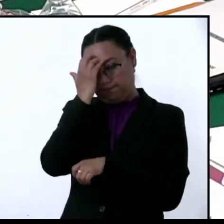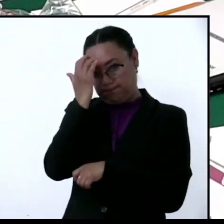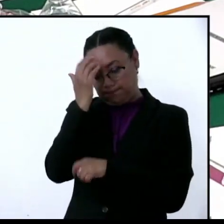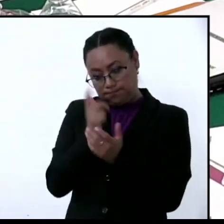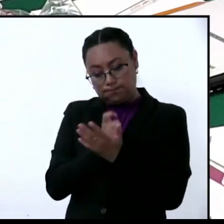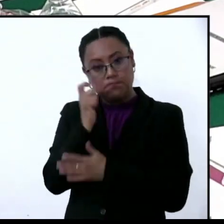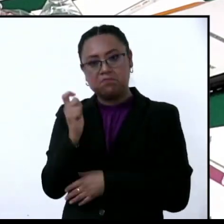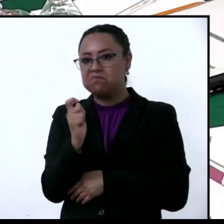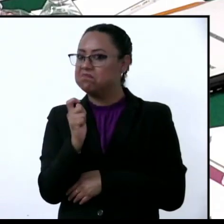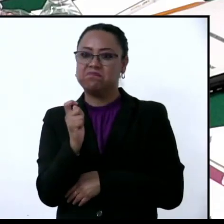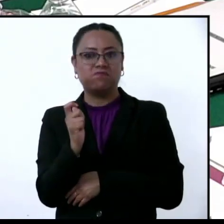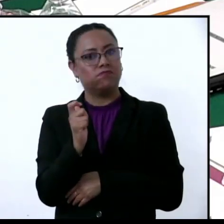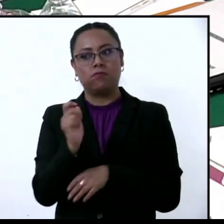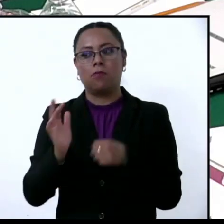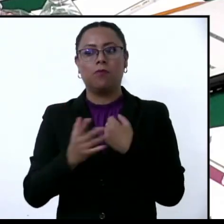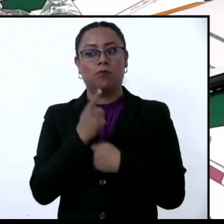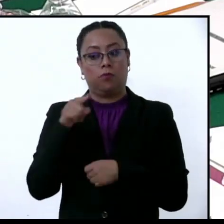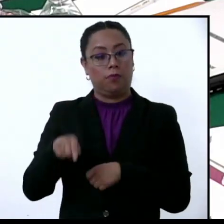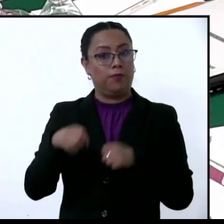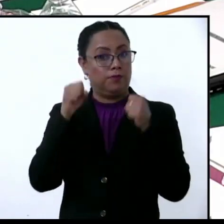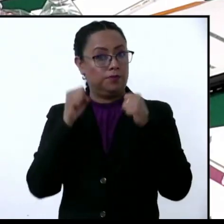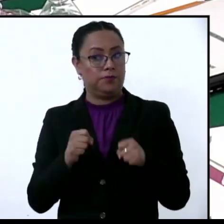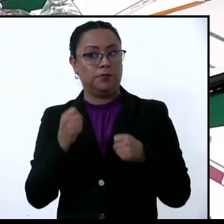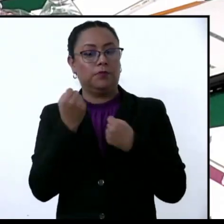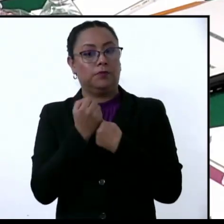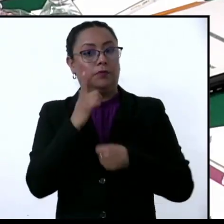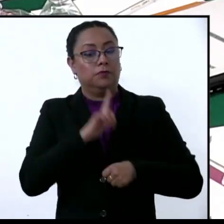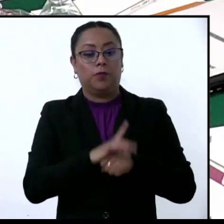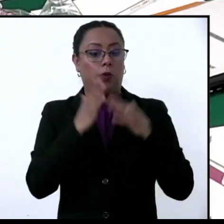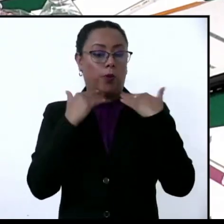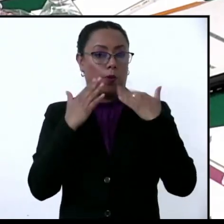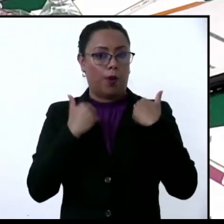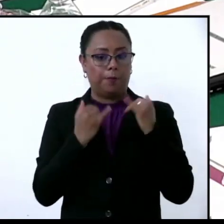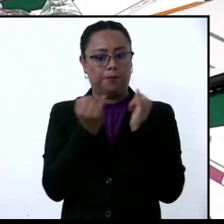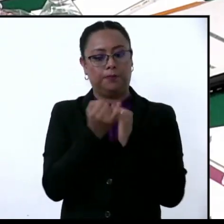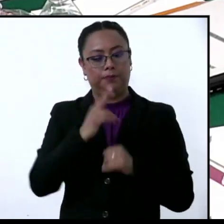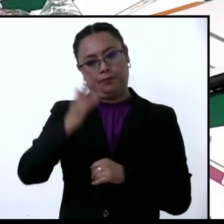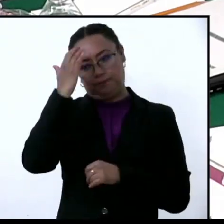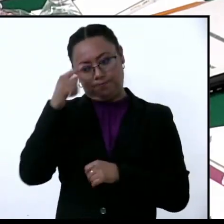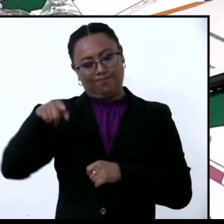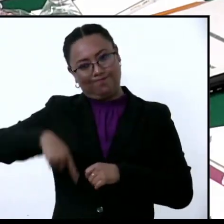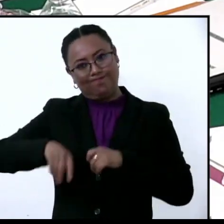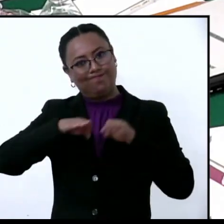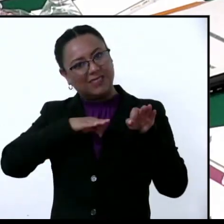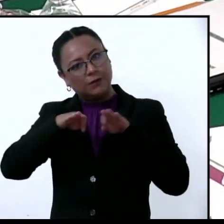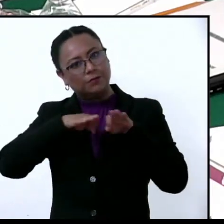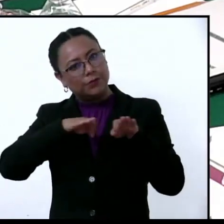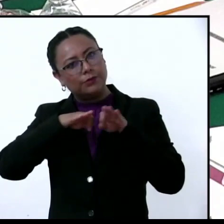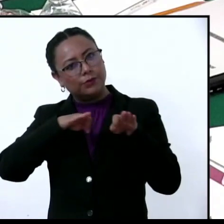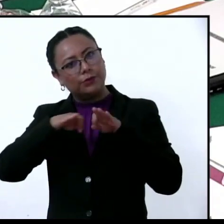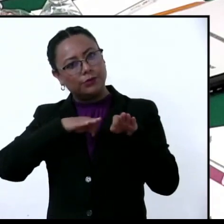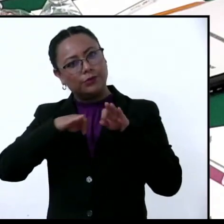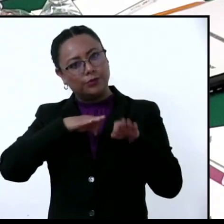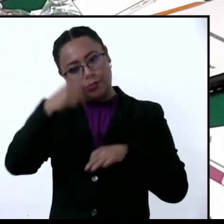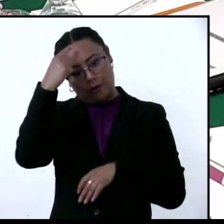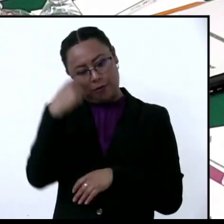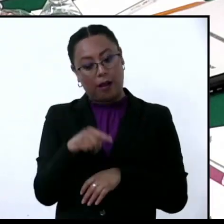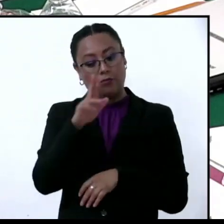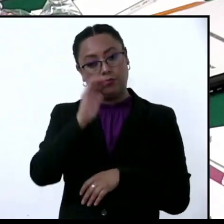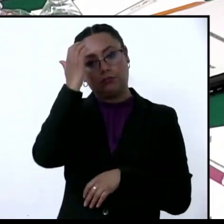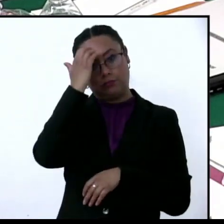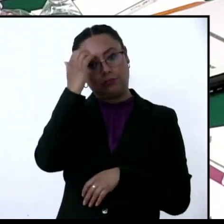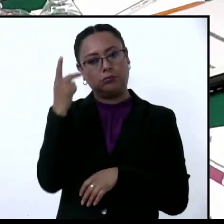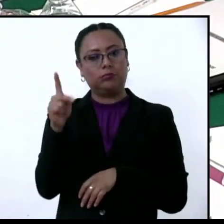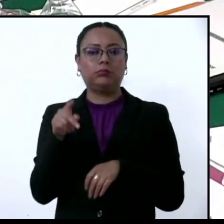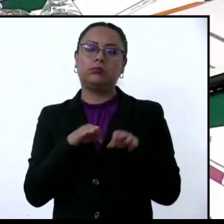ser, ya que carecen de seguridad social y se reconocen que debe trabajar mucho para dignificar su trabajo. ¿Cuáles son